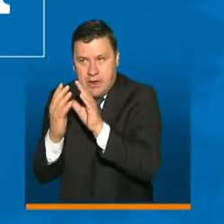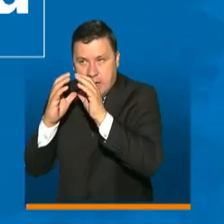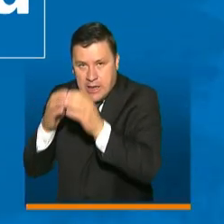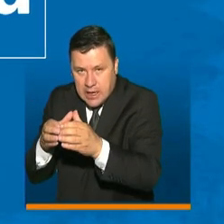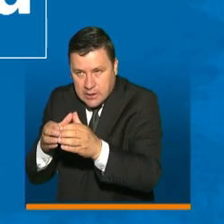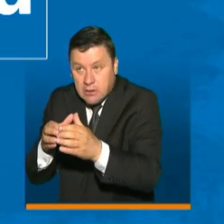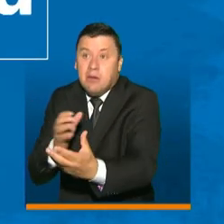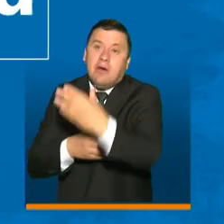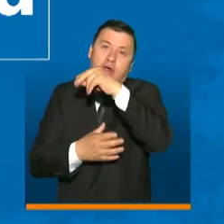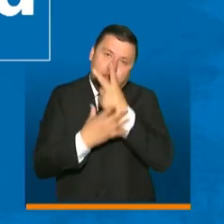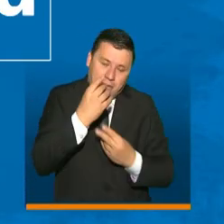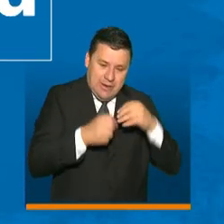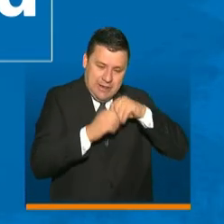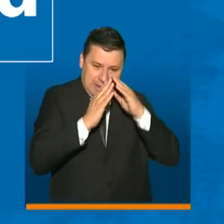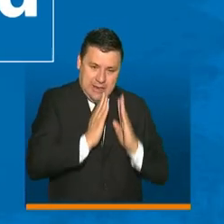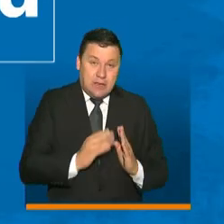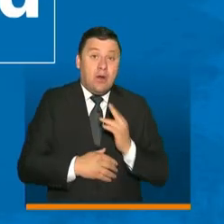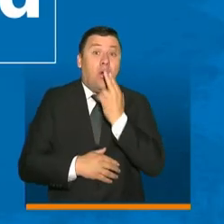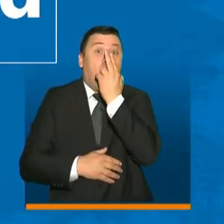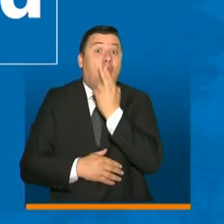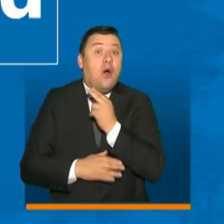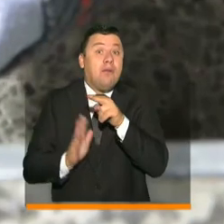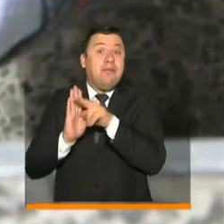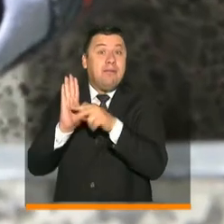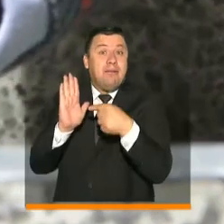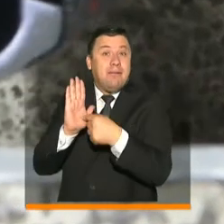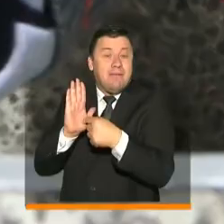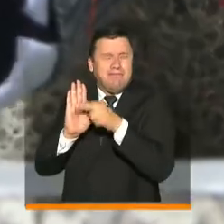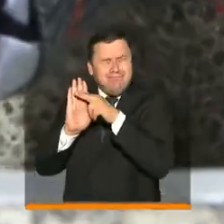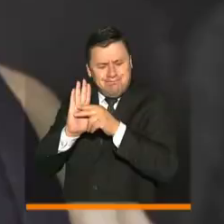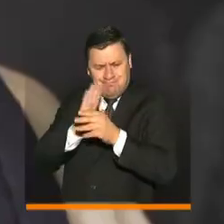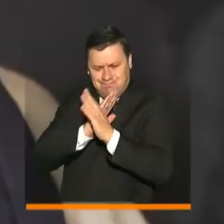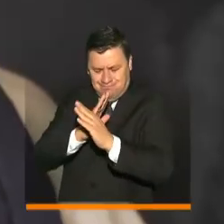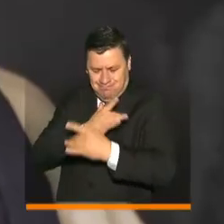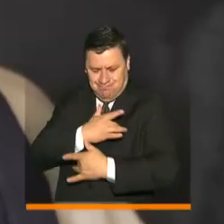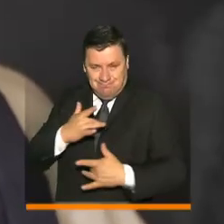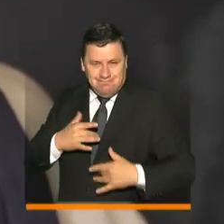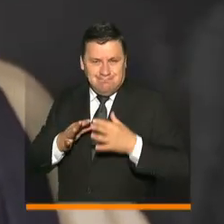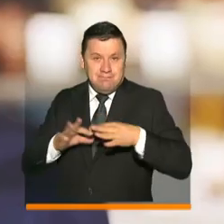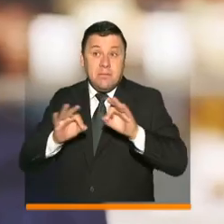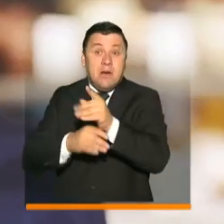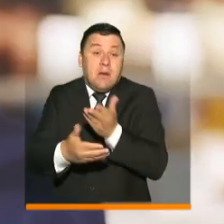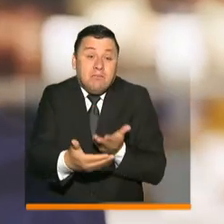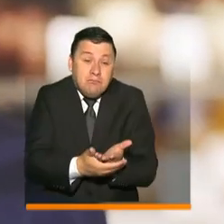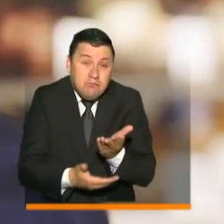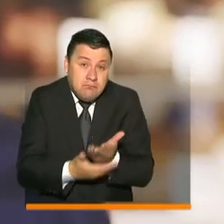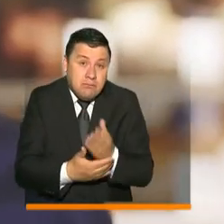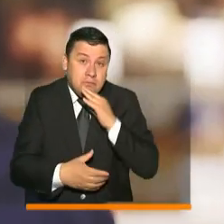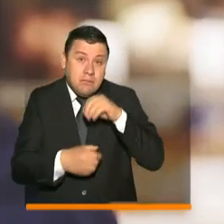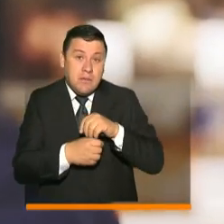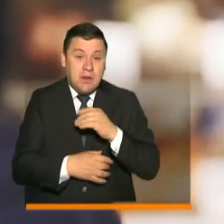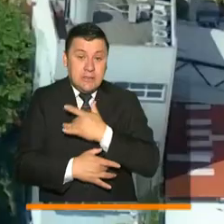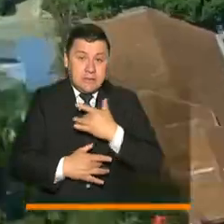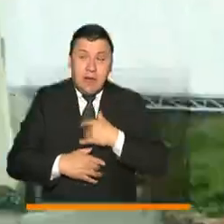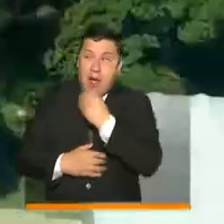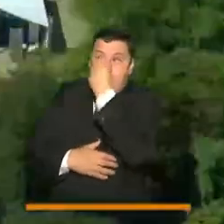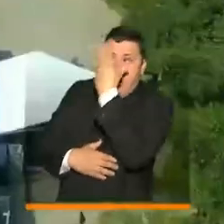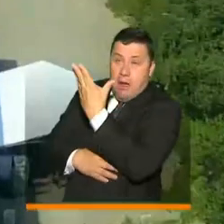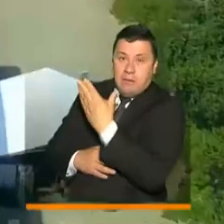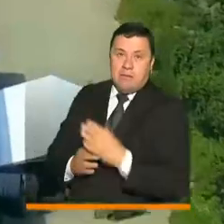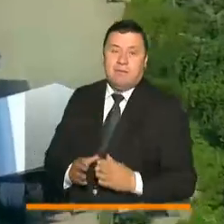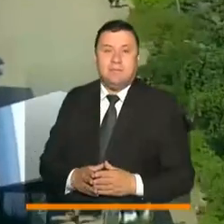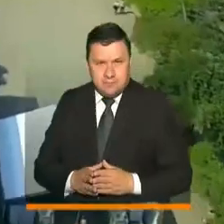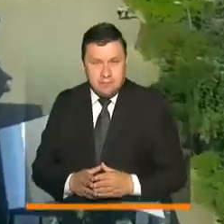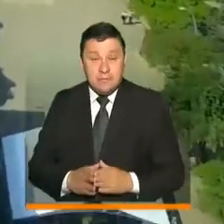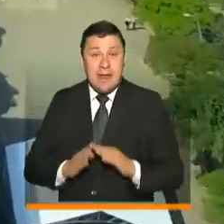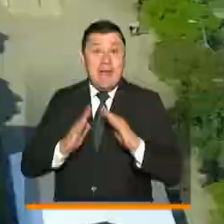y estudio en casa, cumpliendo con estrictos protocolos y siguiendo siempre las recomendaciones de las autoridades sanitarias.